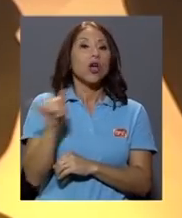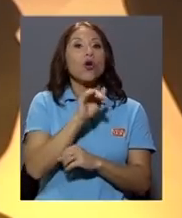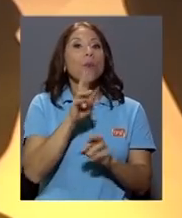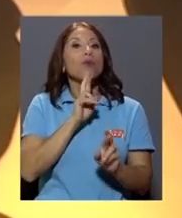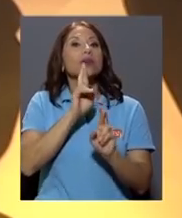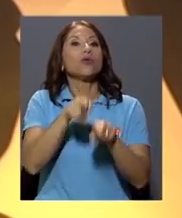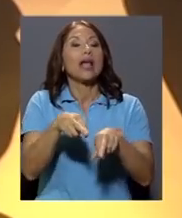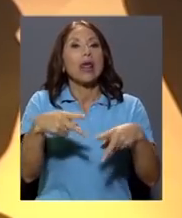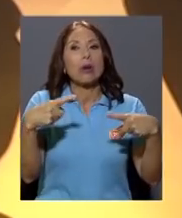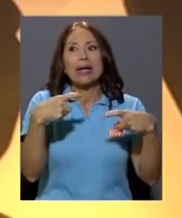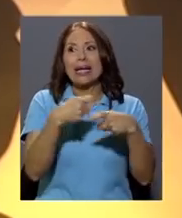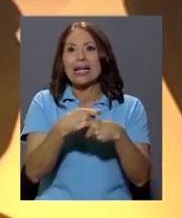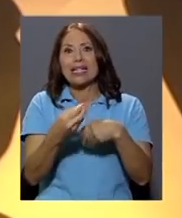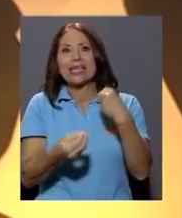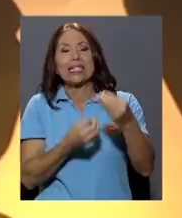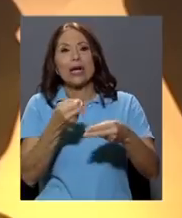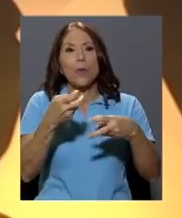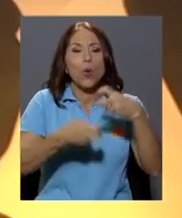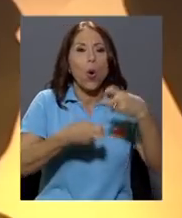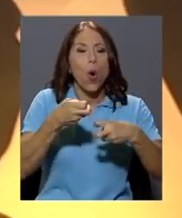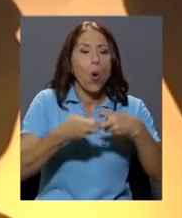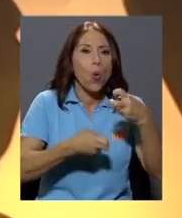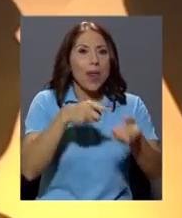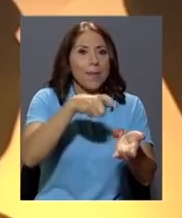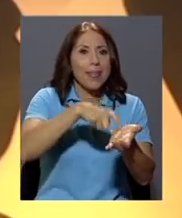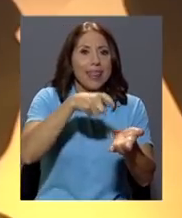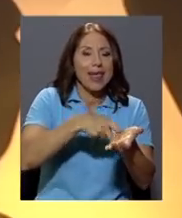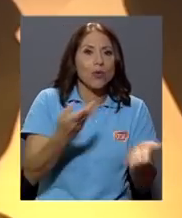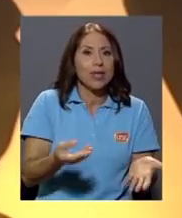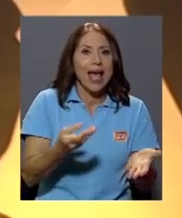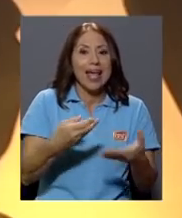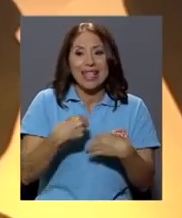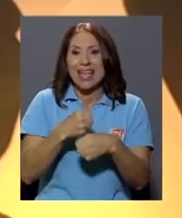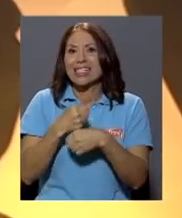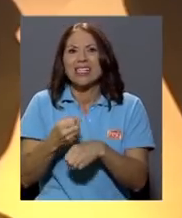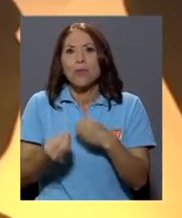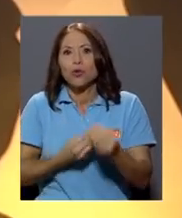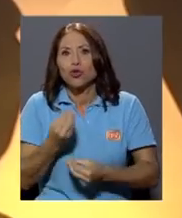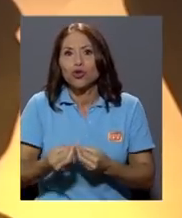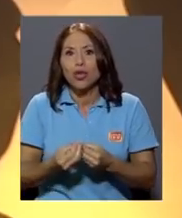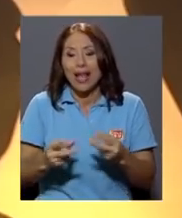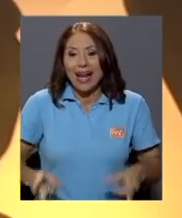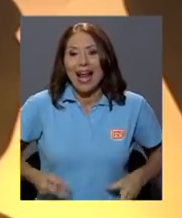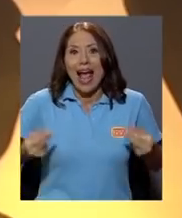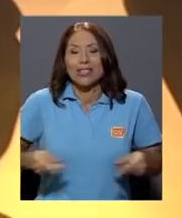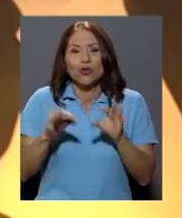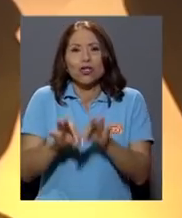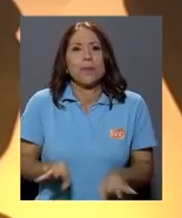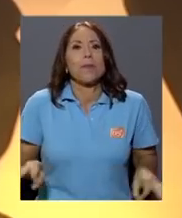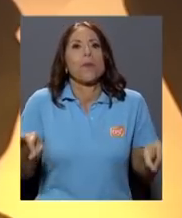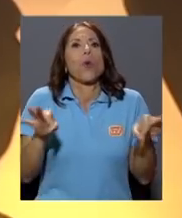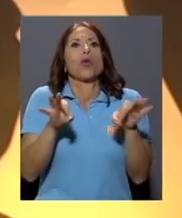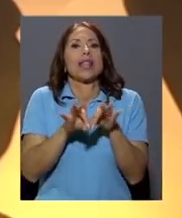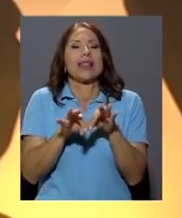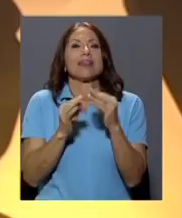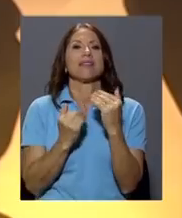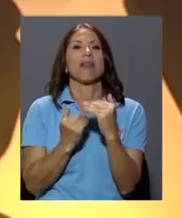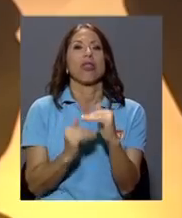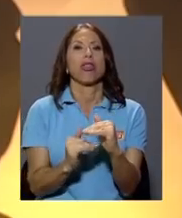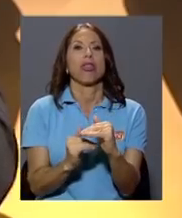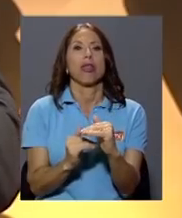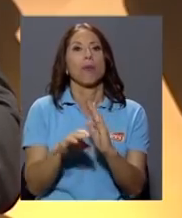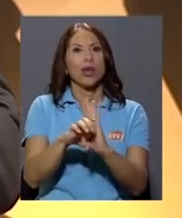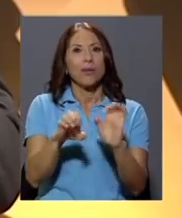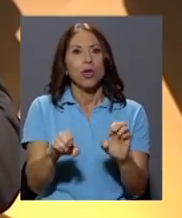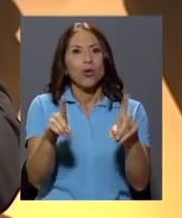de la crisis fiscal lo que hicimos fue justamente contener gastos sustanciales para el desarrollo del país como es la educación.